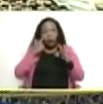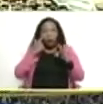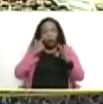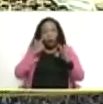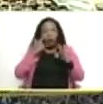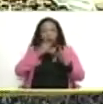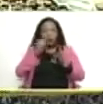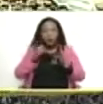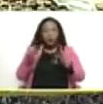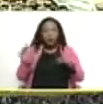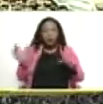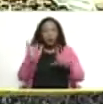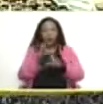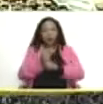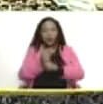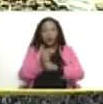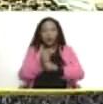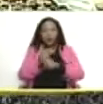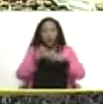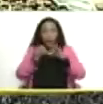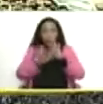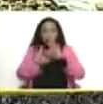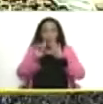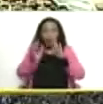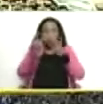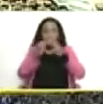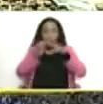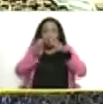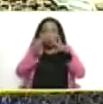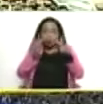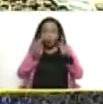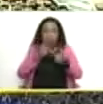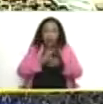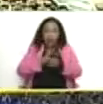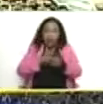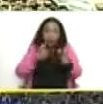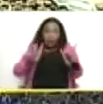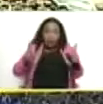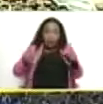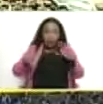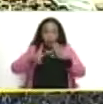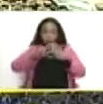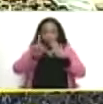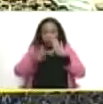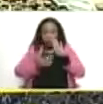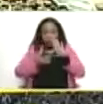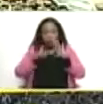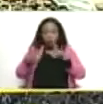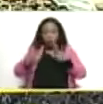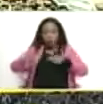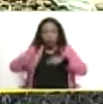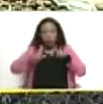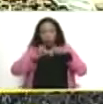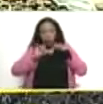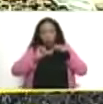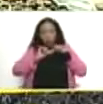zona, lograr de manera constitucional y pacífica la liberación completa de esas zonas que ahora hay que